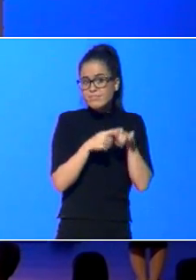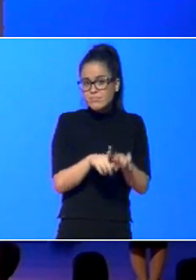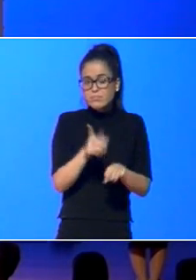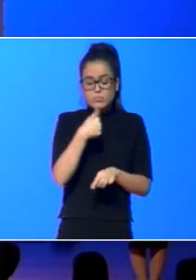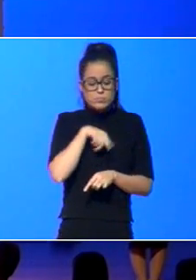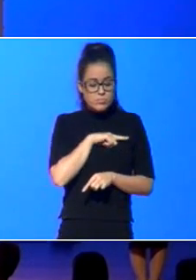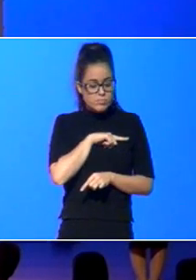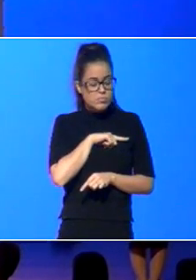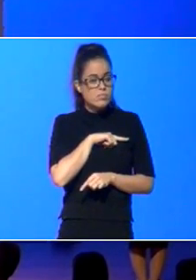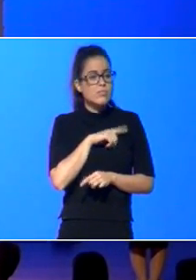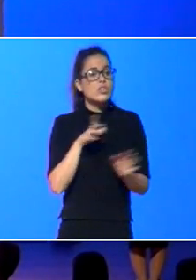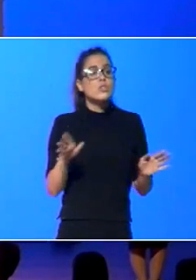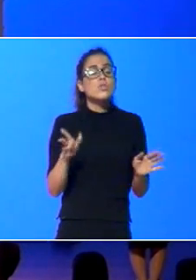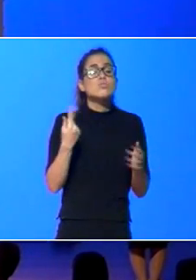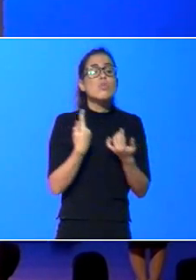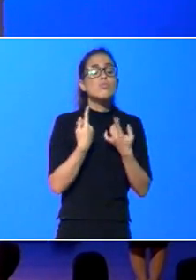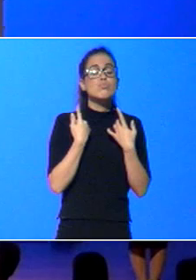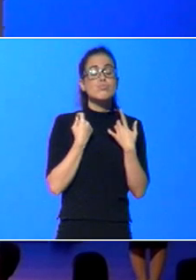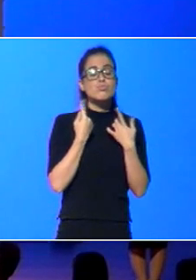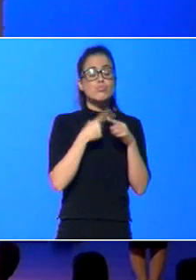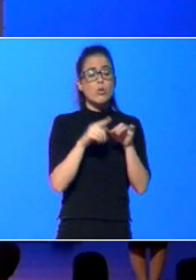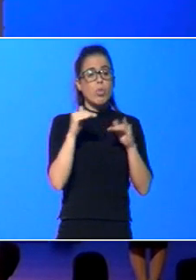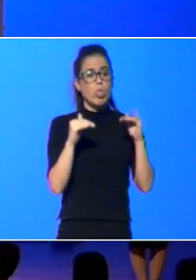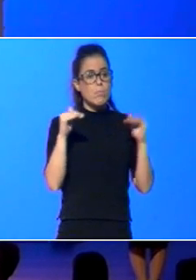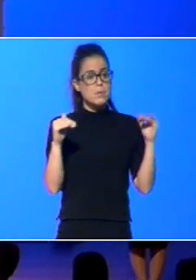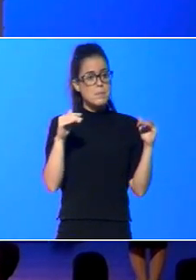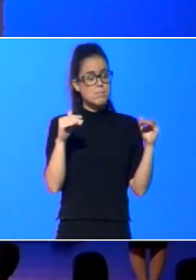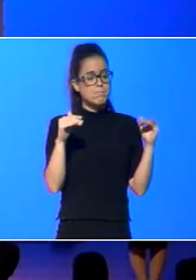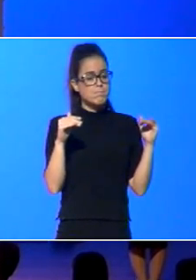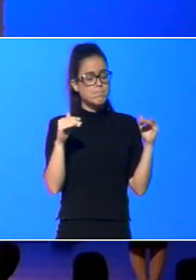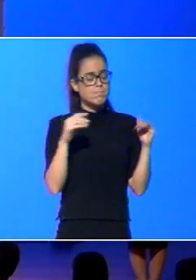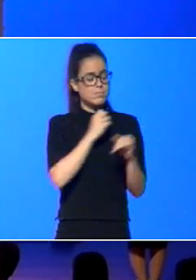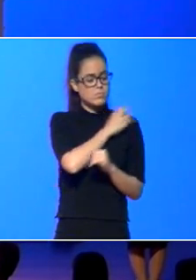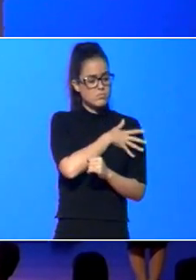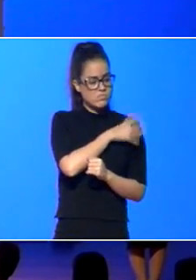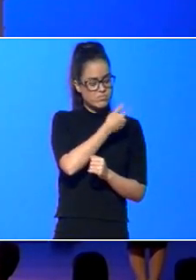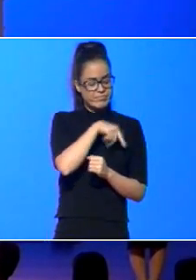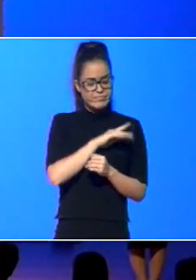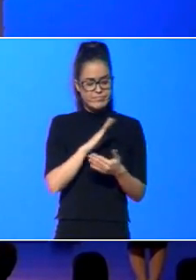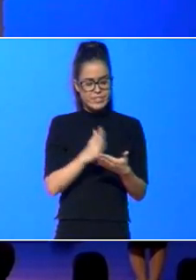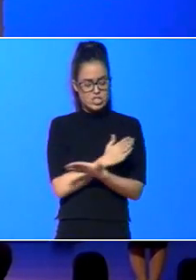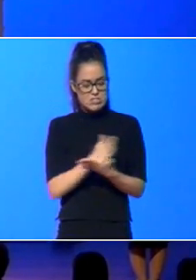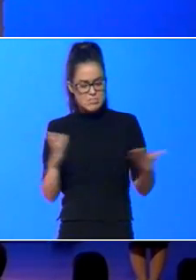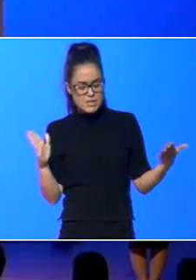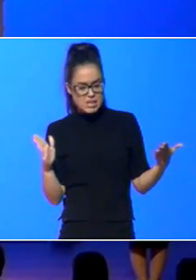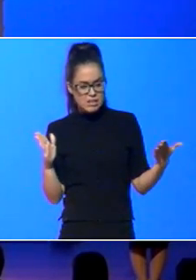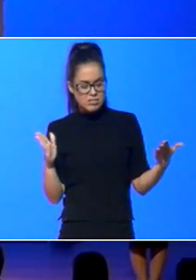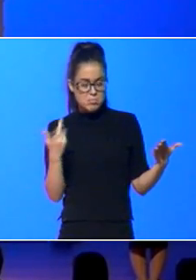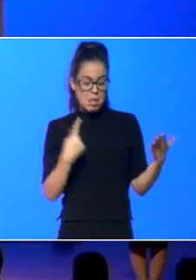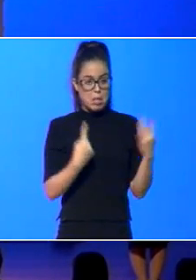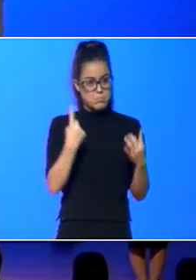personas con diversidad funcional, generalmente tendemos a ser separados de... A veces nos dejan